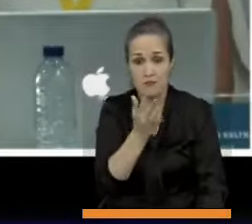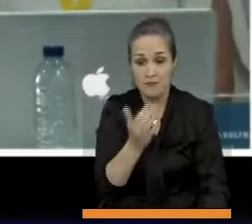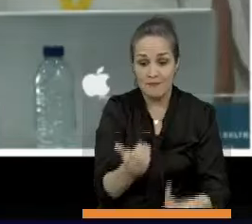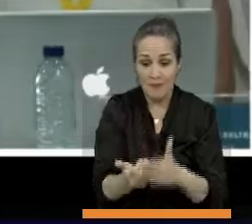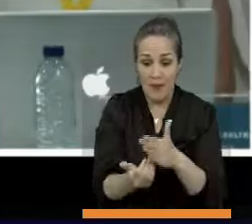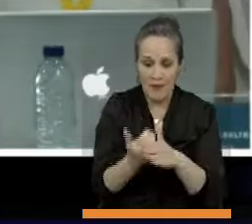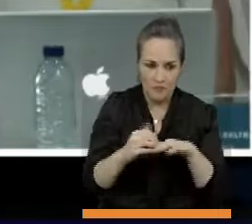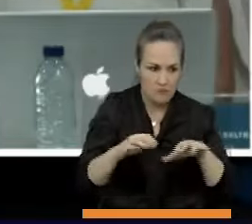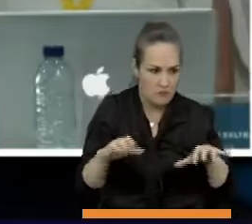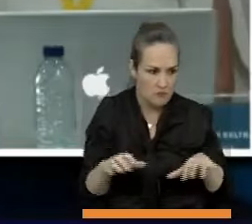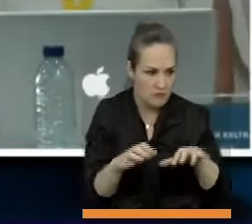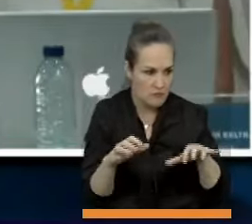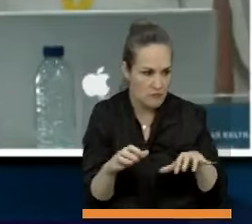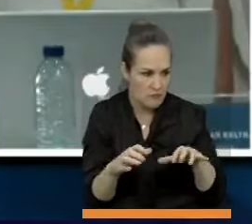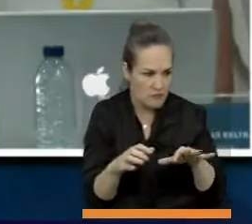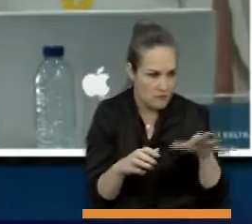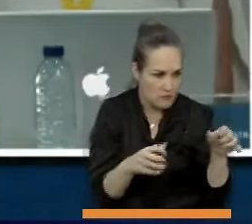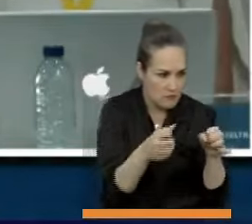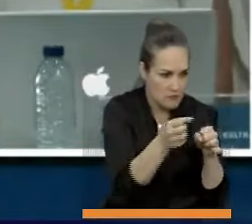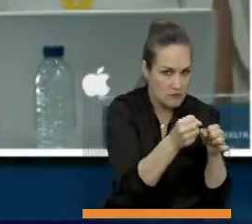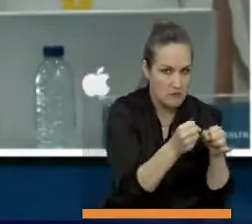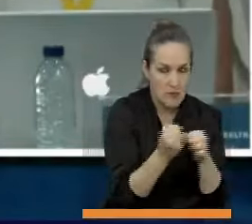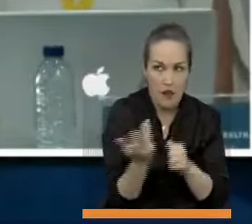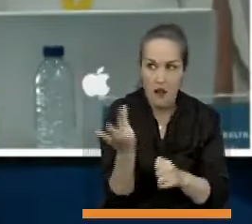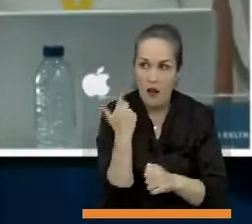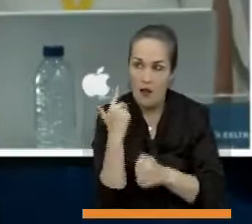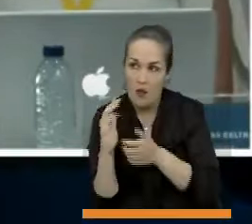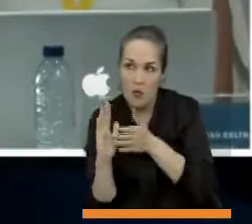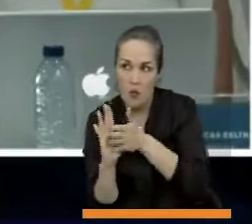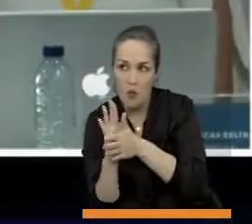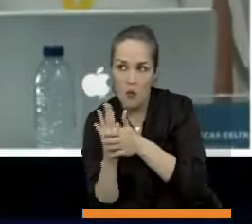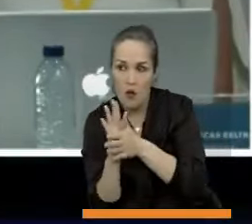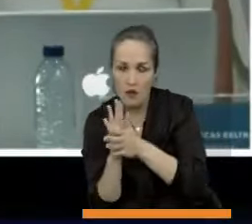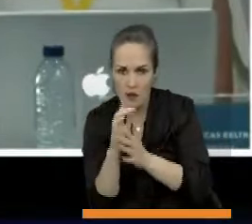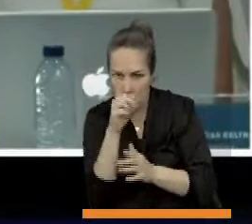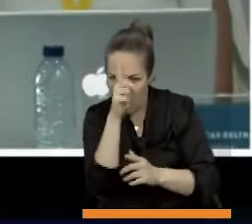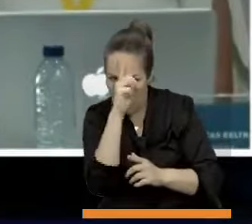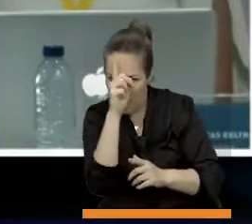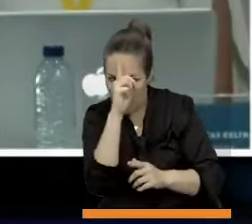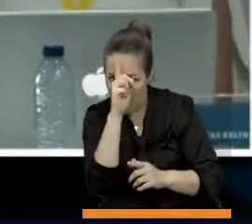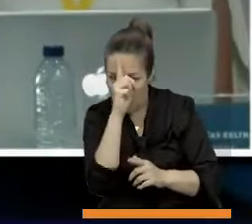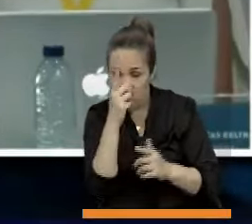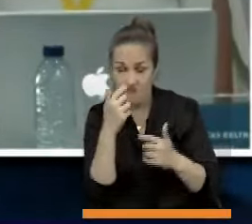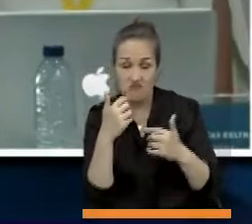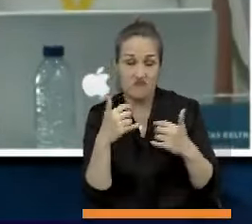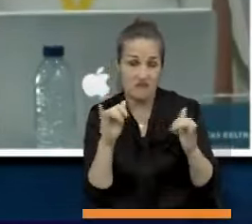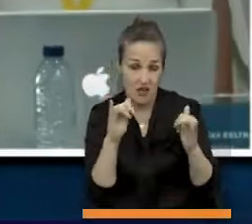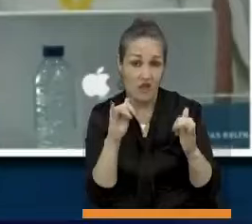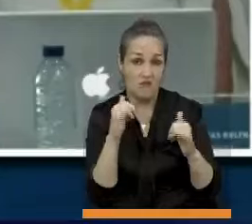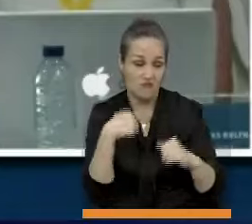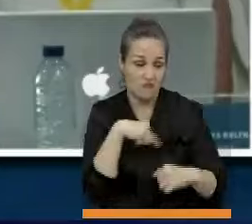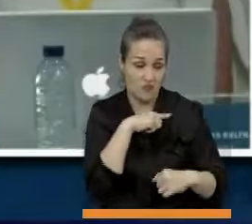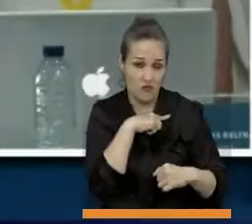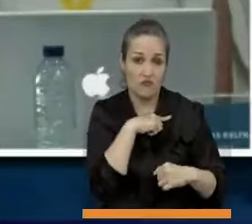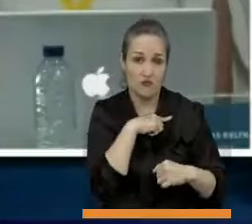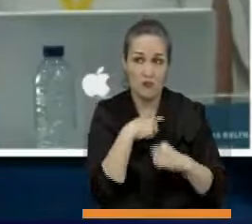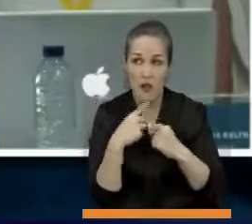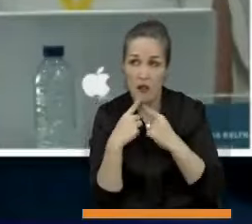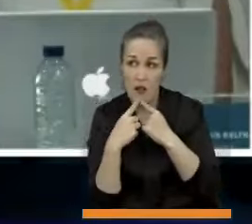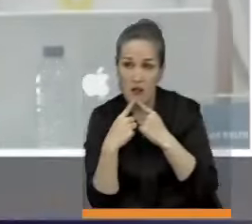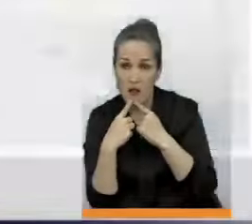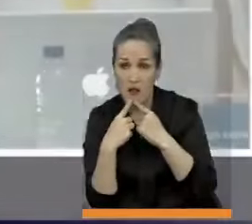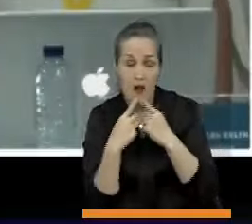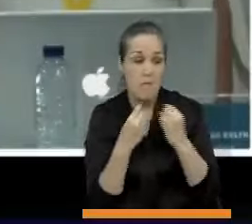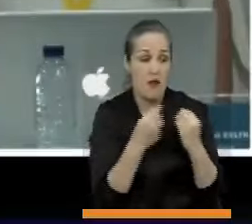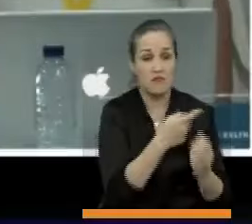desde el momento que a nosotros se nos habló de esta operación ya venía de una forma estalada para que se llevaran